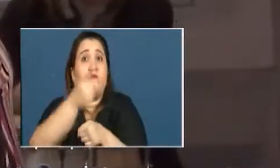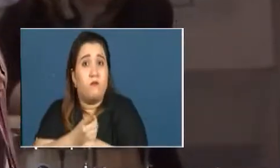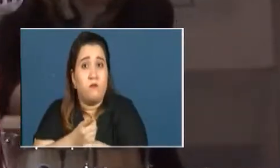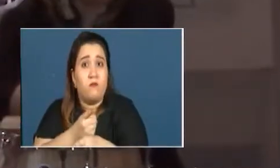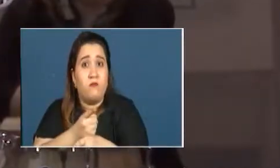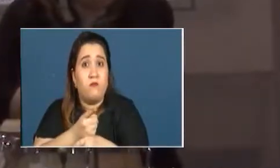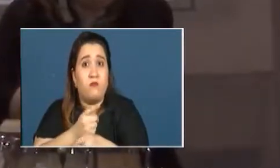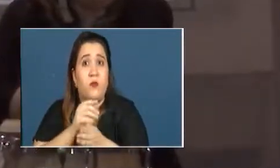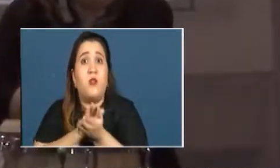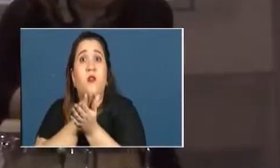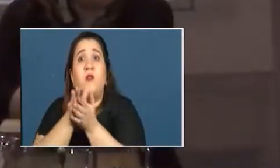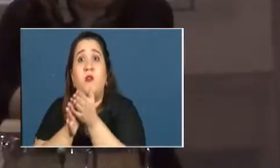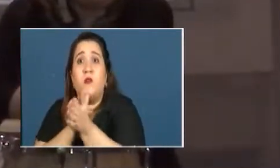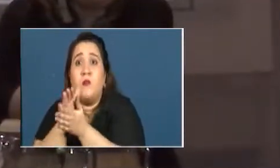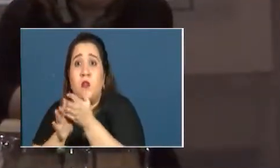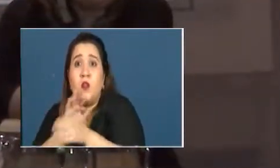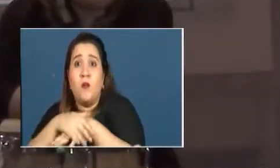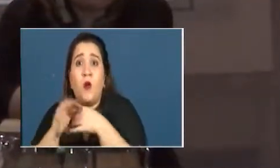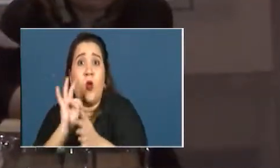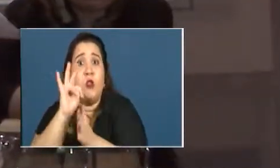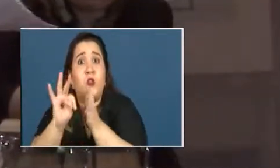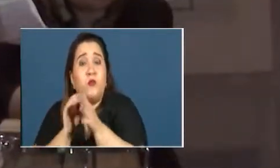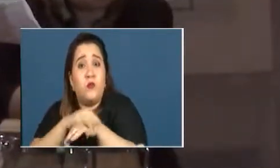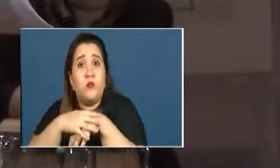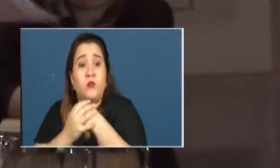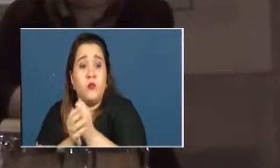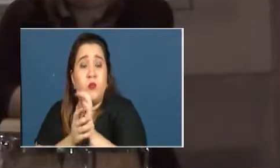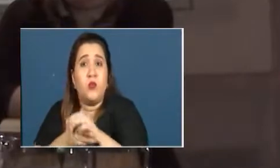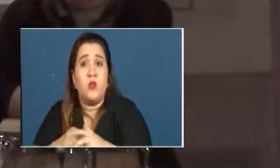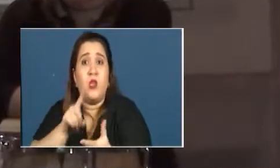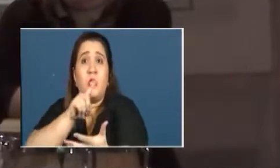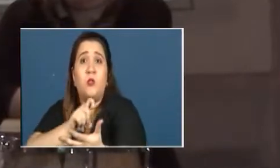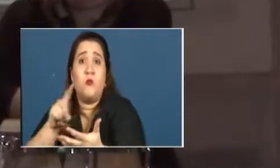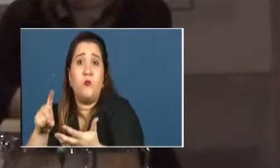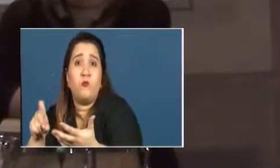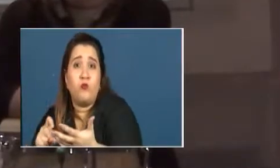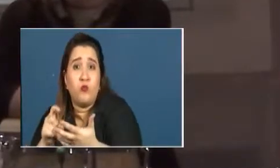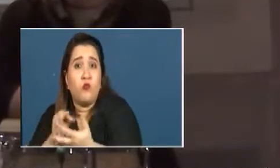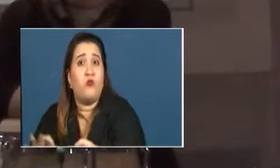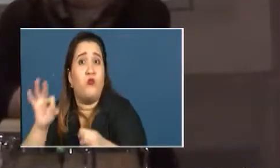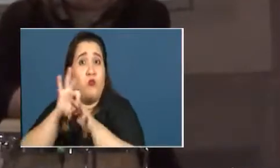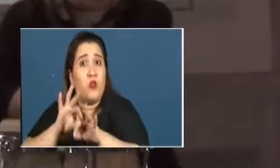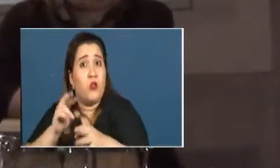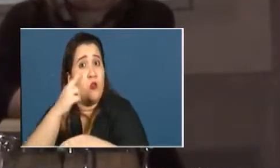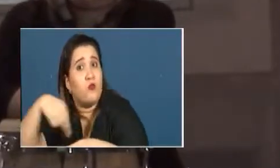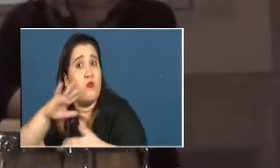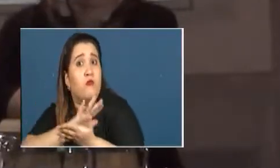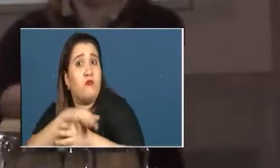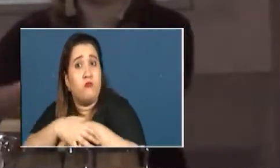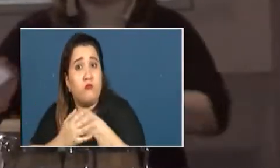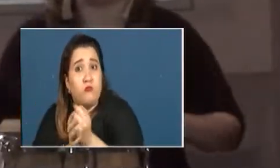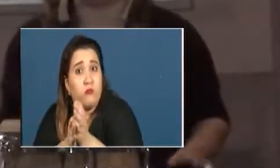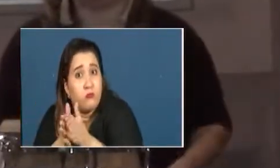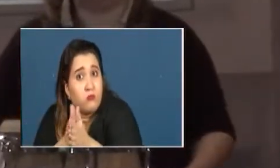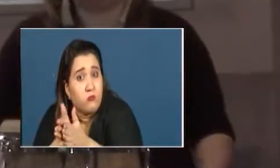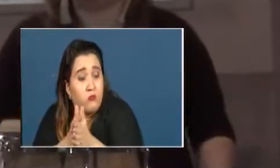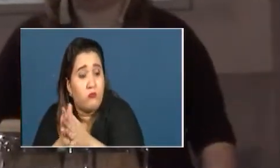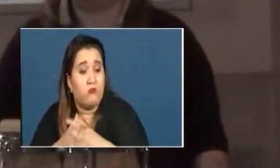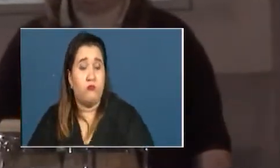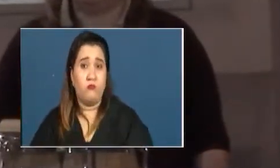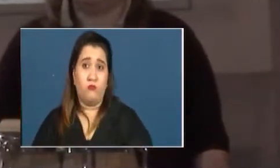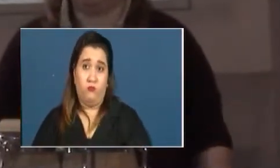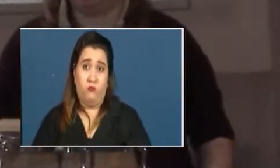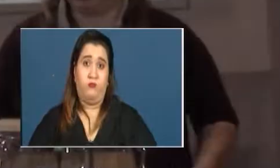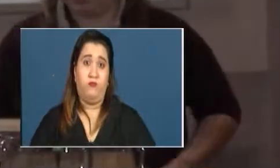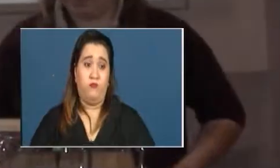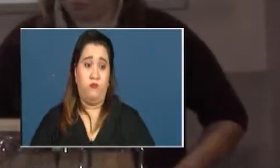Correctamente, lavarse las manos periódicamente y tener su alcohol, su gel alcoholado, que es lo que debe ser. Así es. Luego, dime,